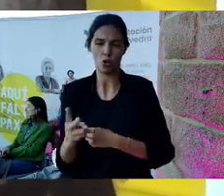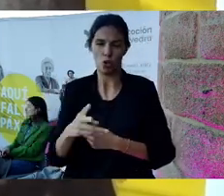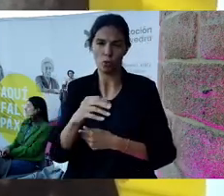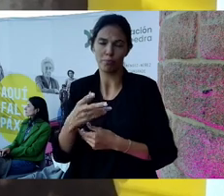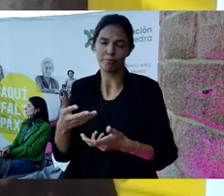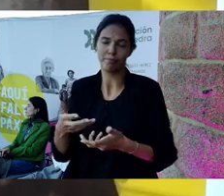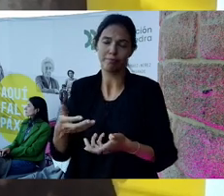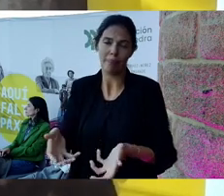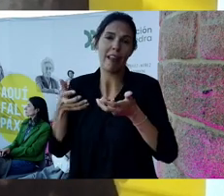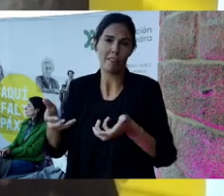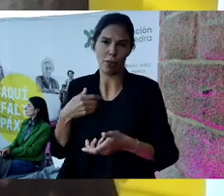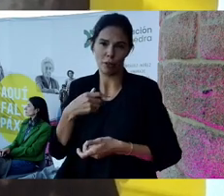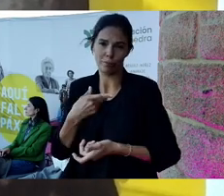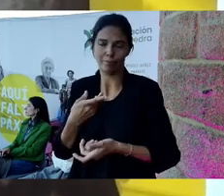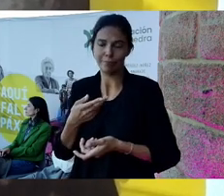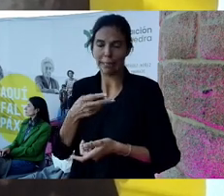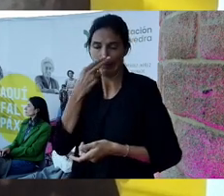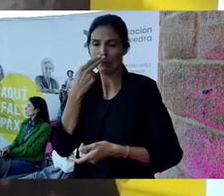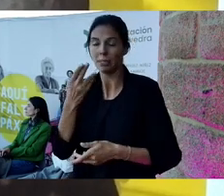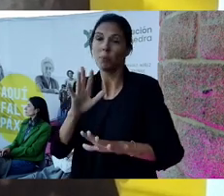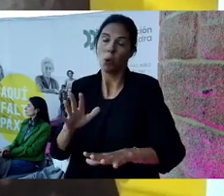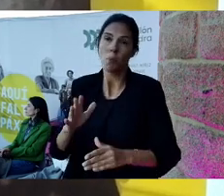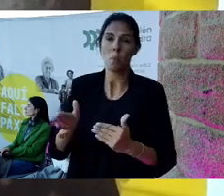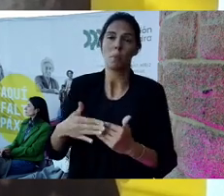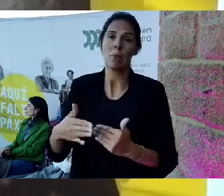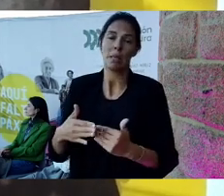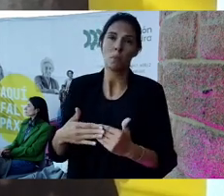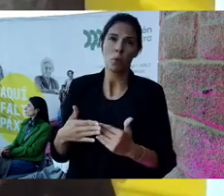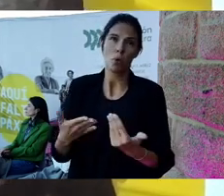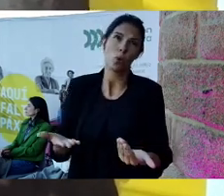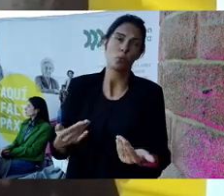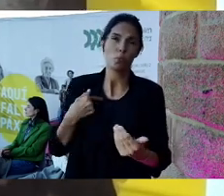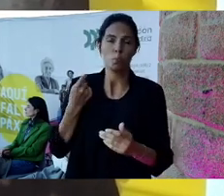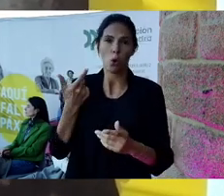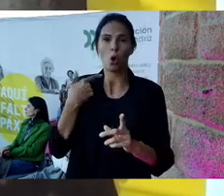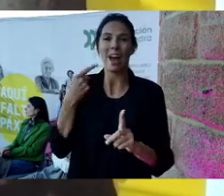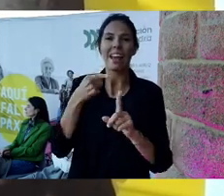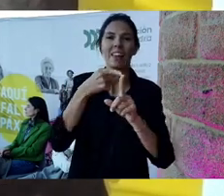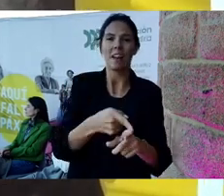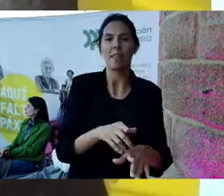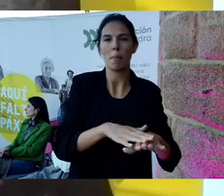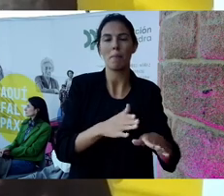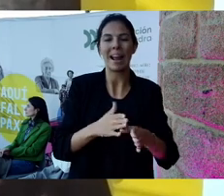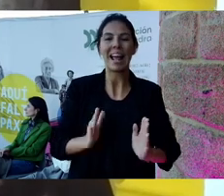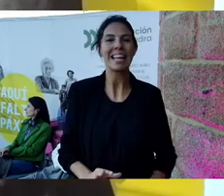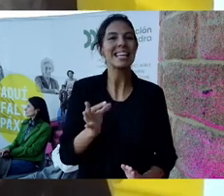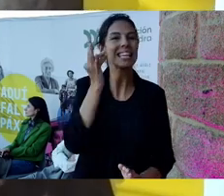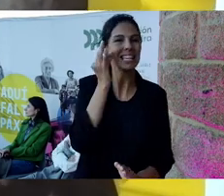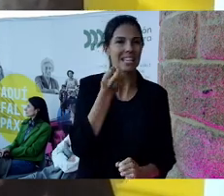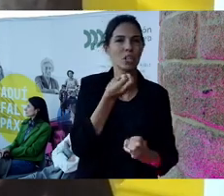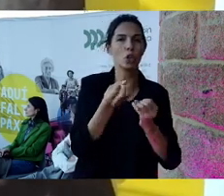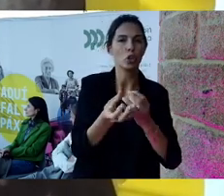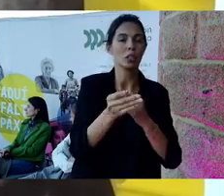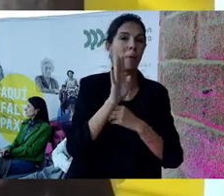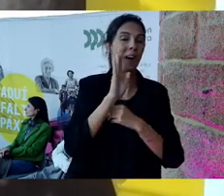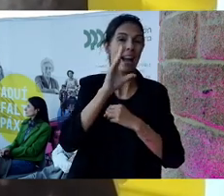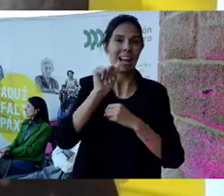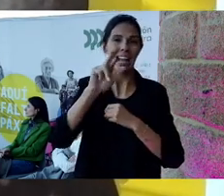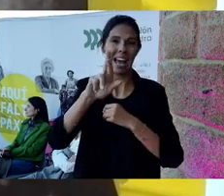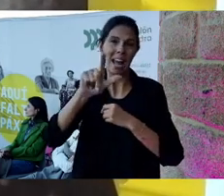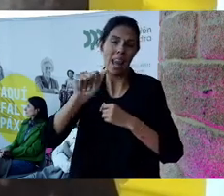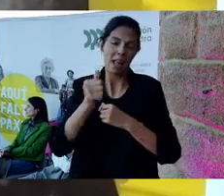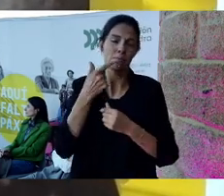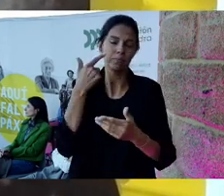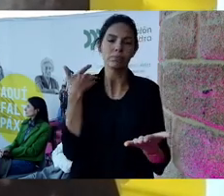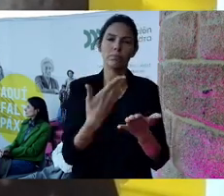Traba, pero bueno, polo menos quedou, pois, este referente para as fillas, que, como contaba